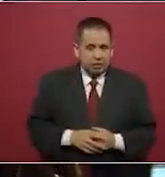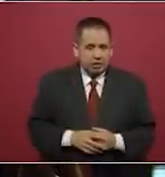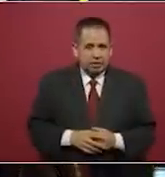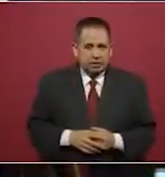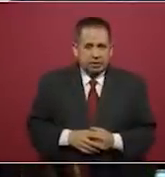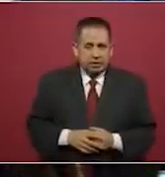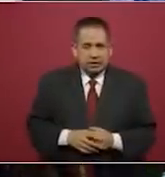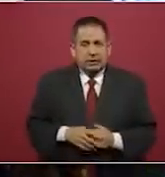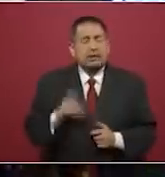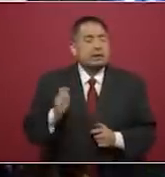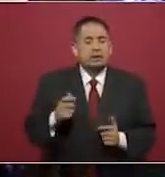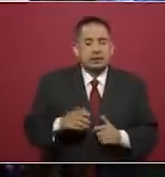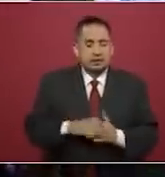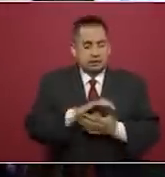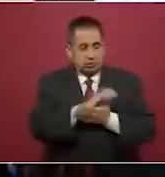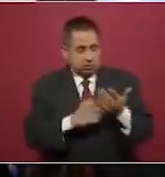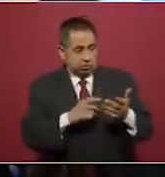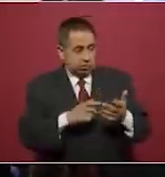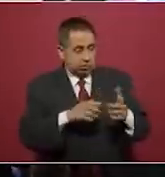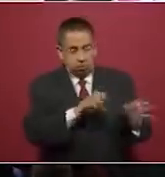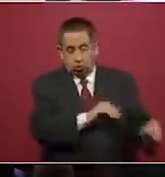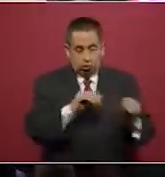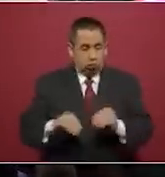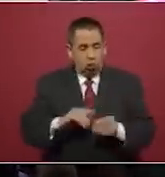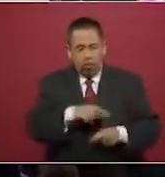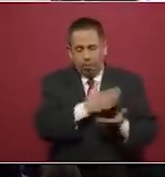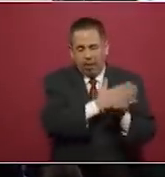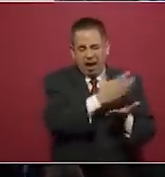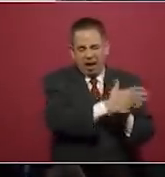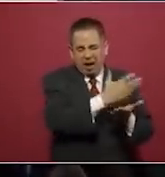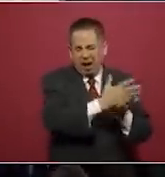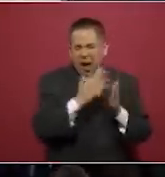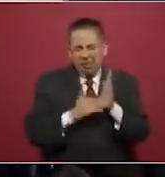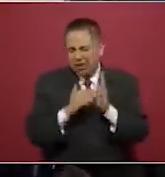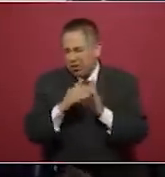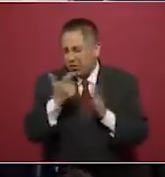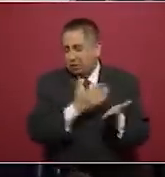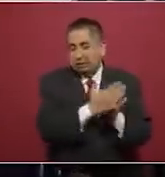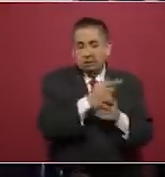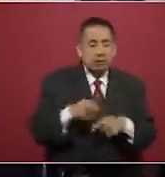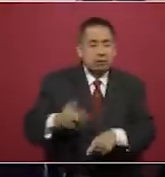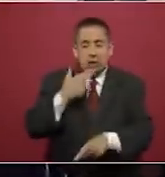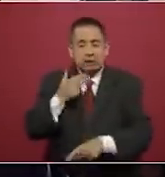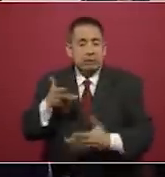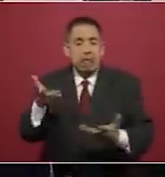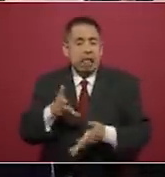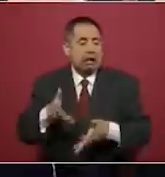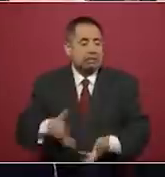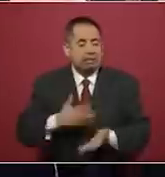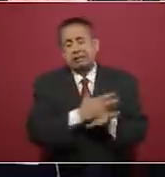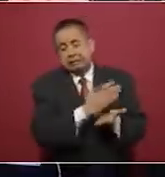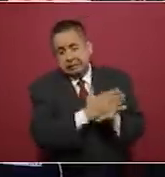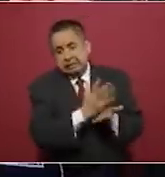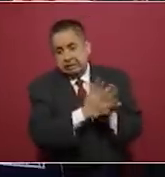y compromisos de pago de millones de pesos contratos